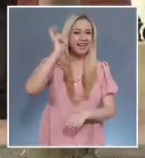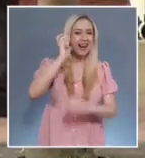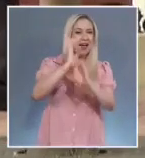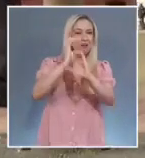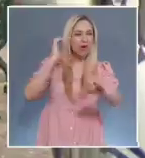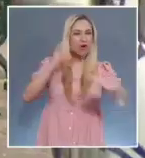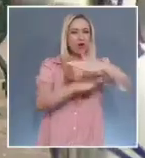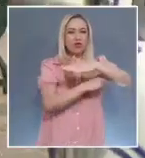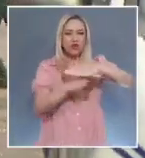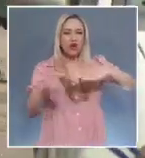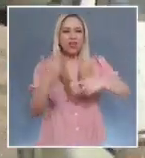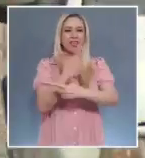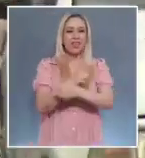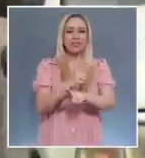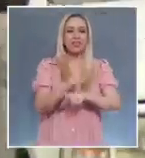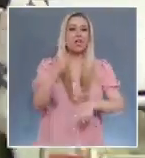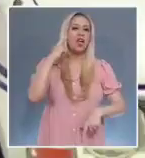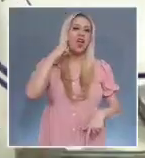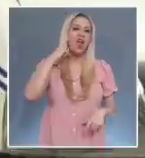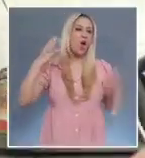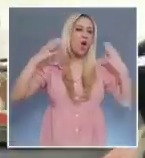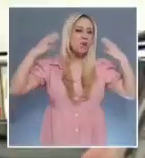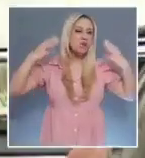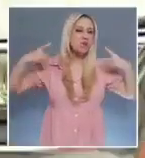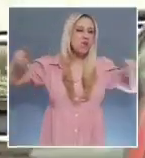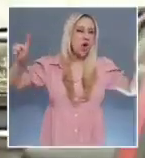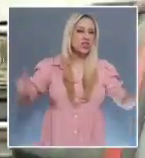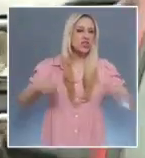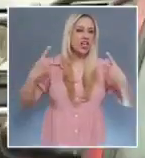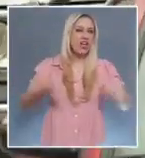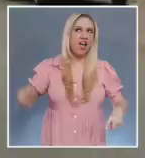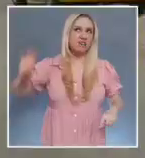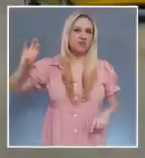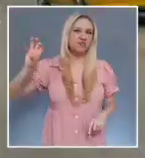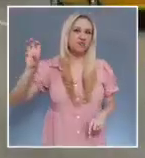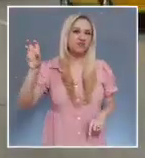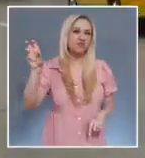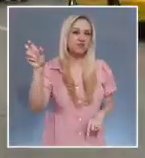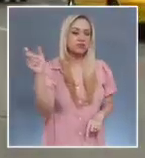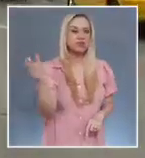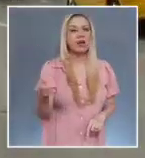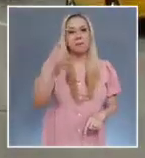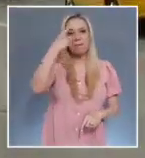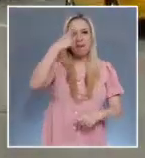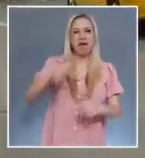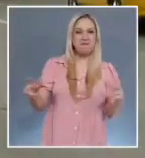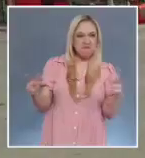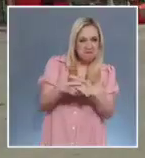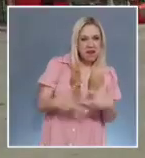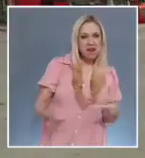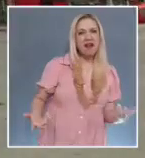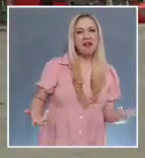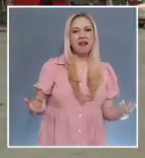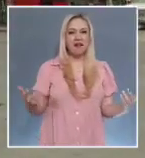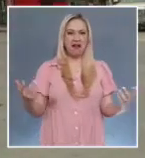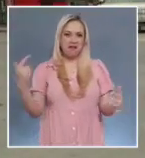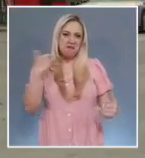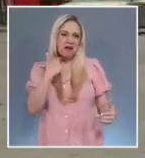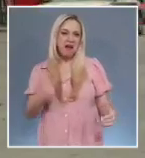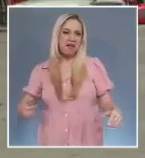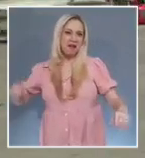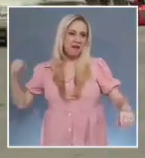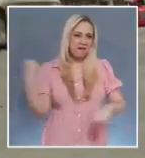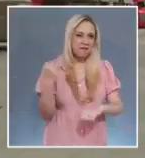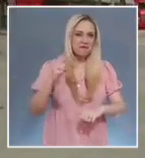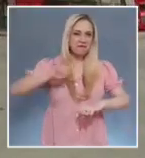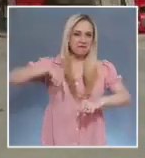o reproducir material discográfico musical que promueva la cultura de la violencia o haga apología del delito,